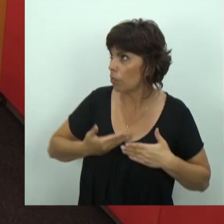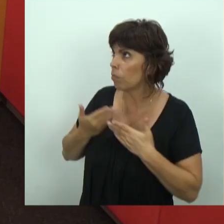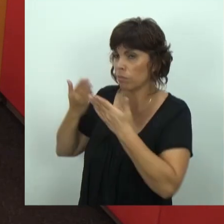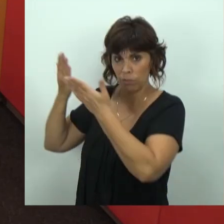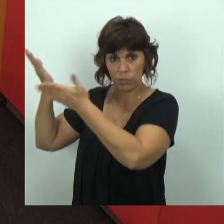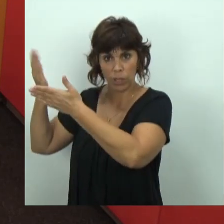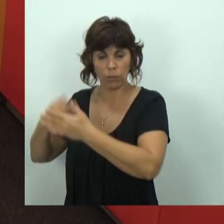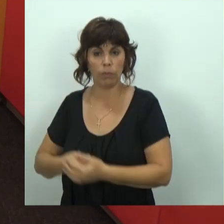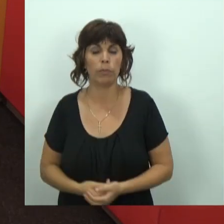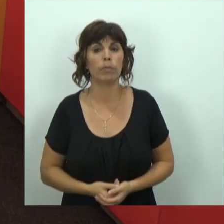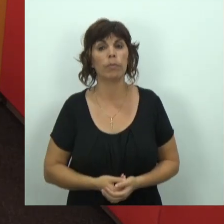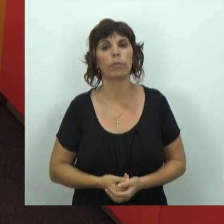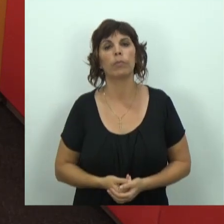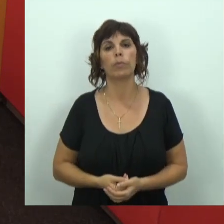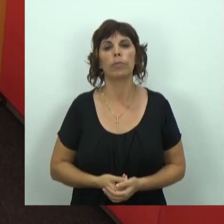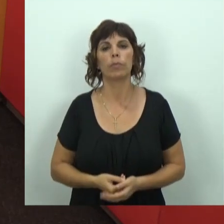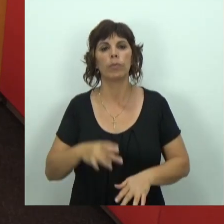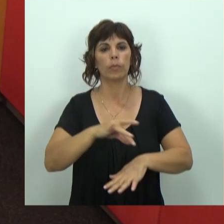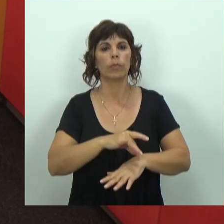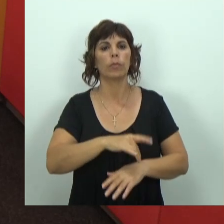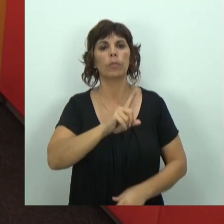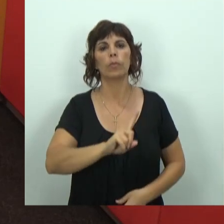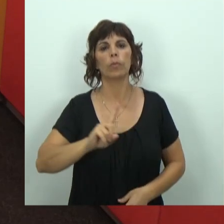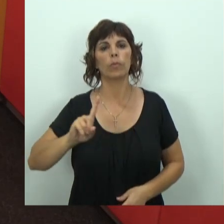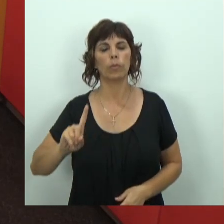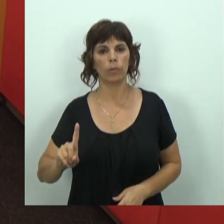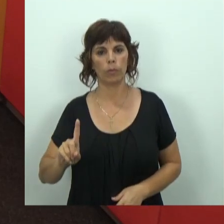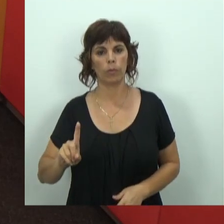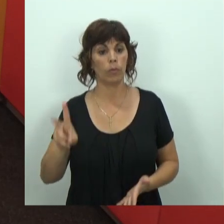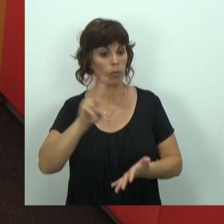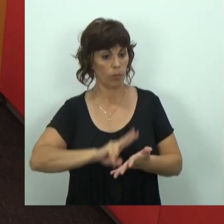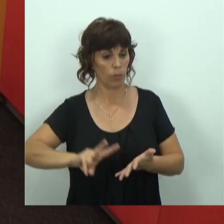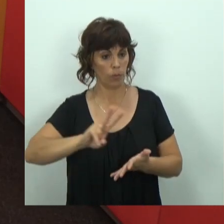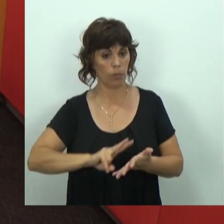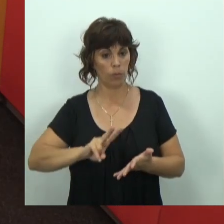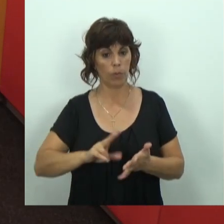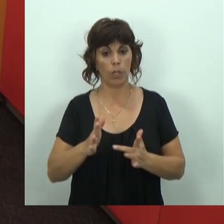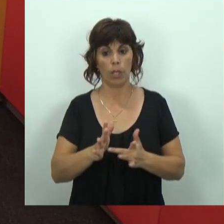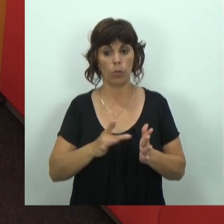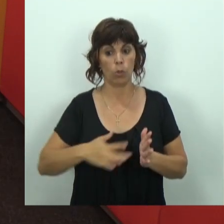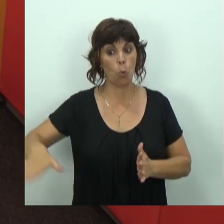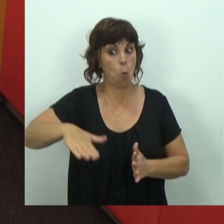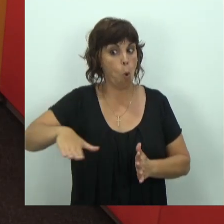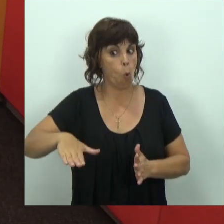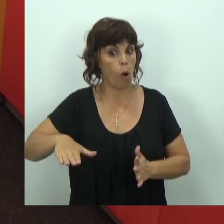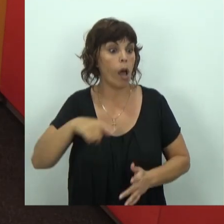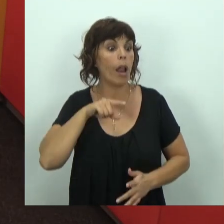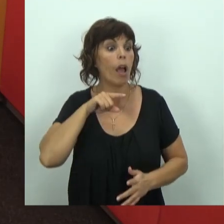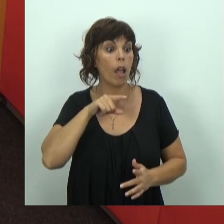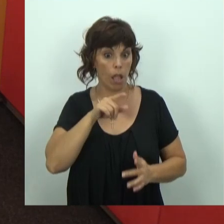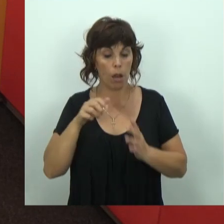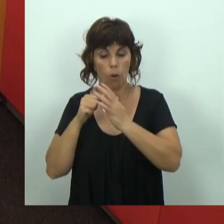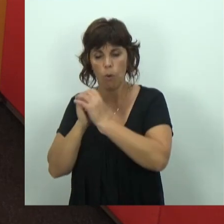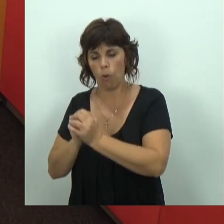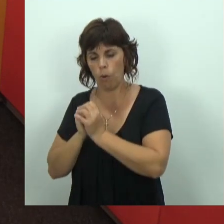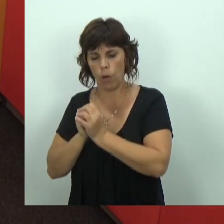11 hemos leído cómo Jesucristo estuvo orando en un lugar. Y cuando terminó,